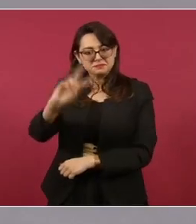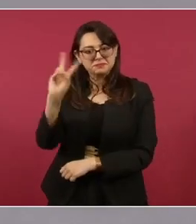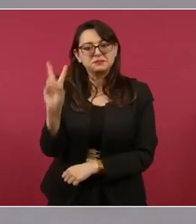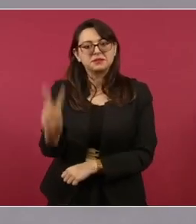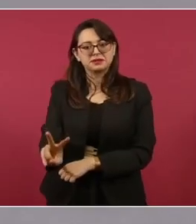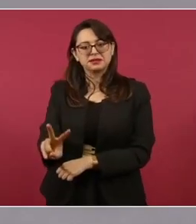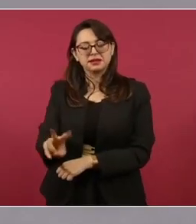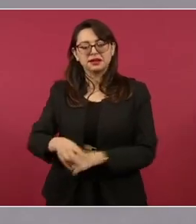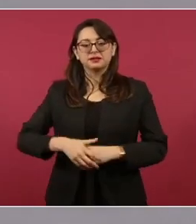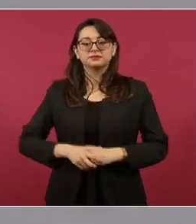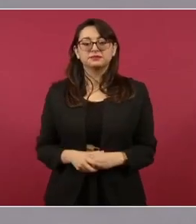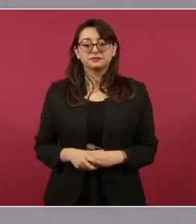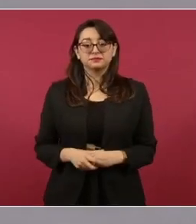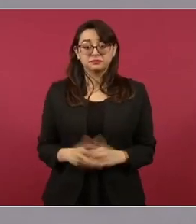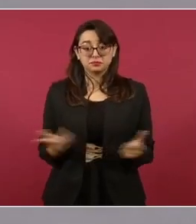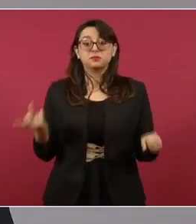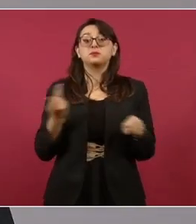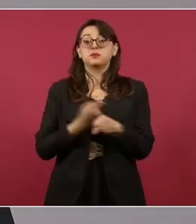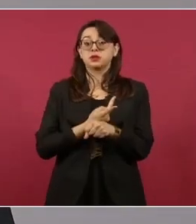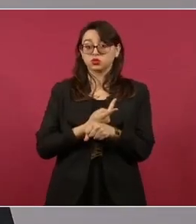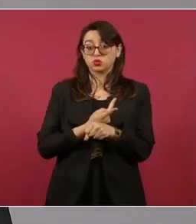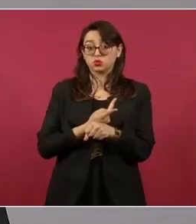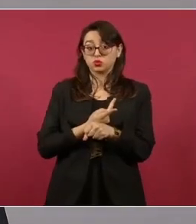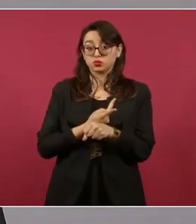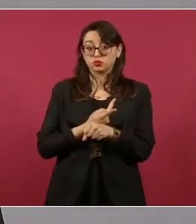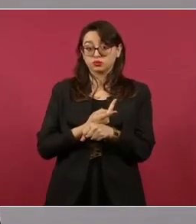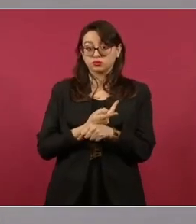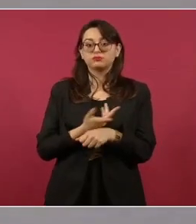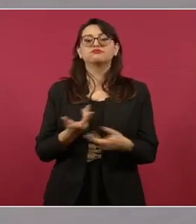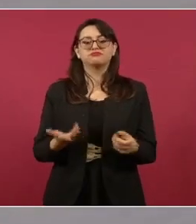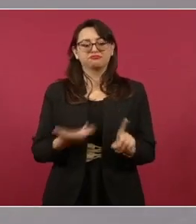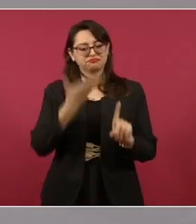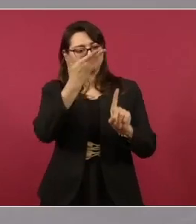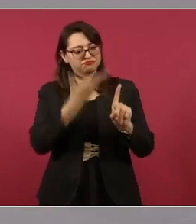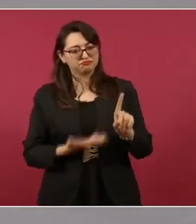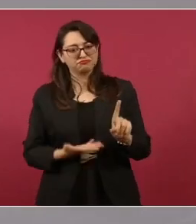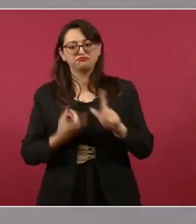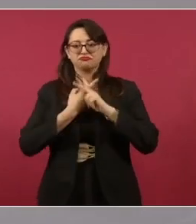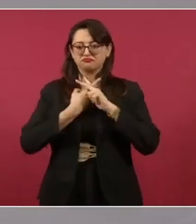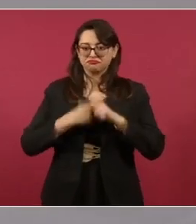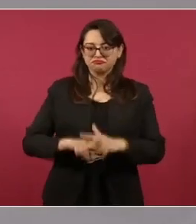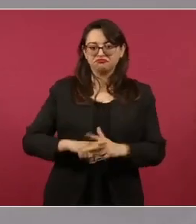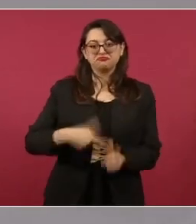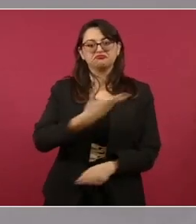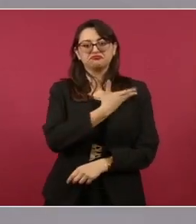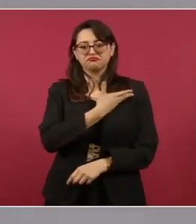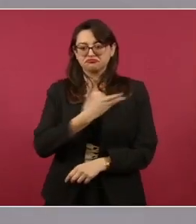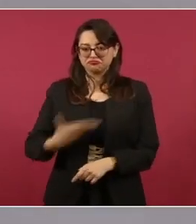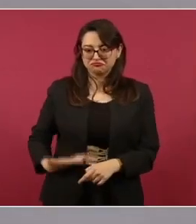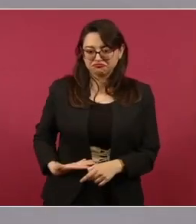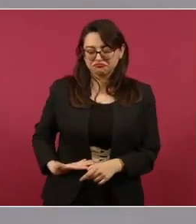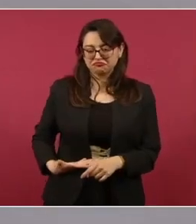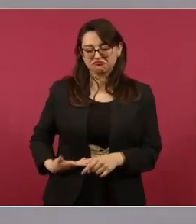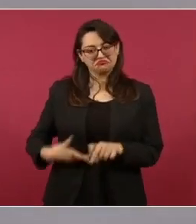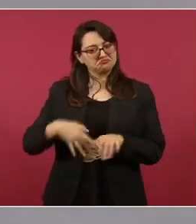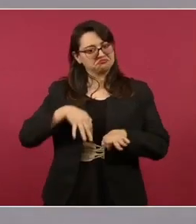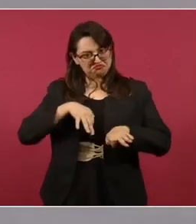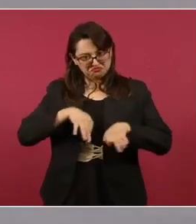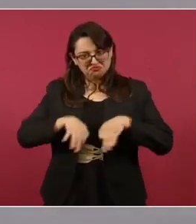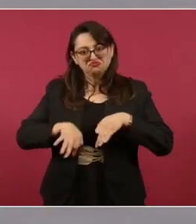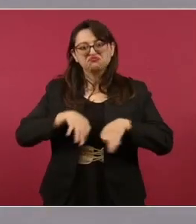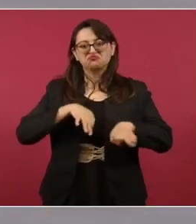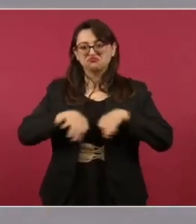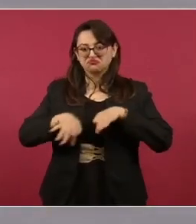En consecuencia, desde el inicio de su gobierno se puso en marcha